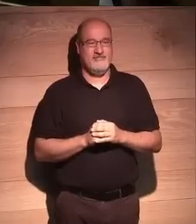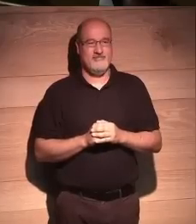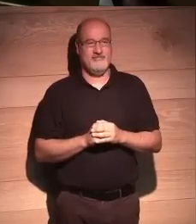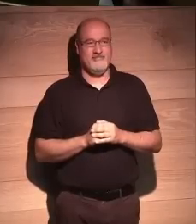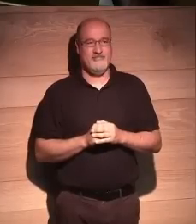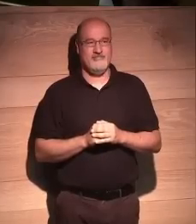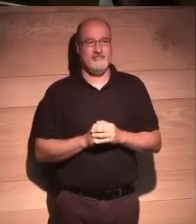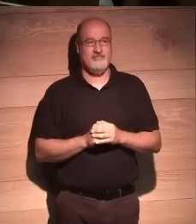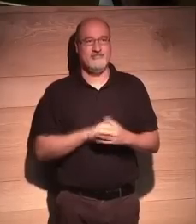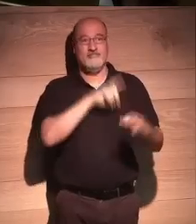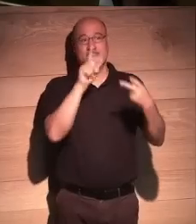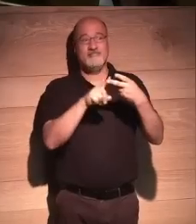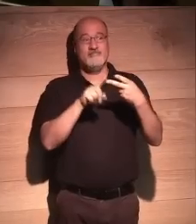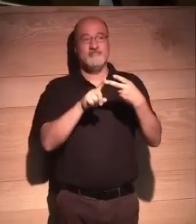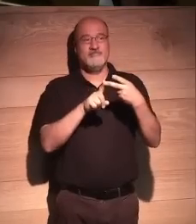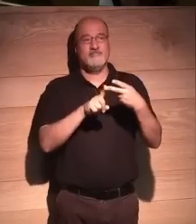María Gómez,